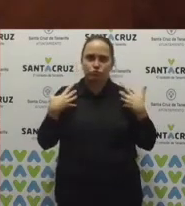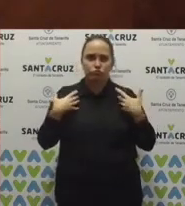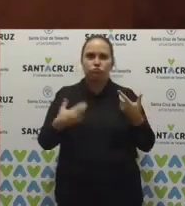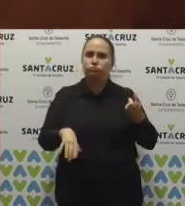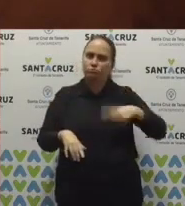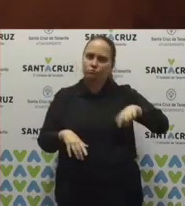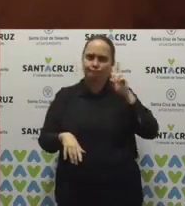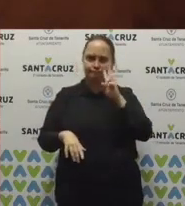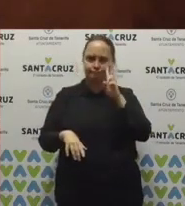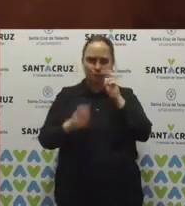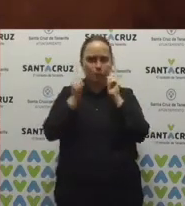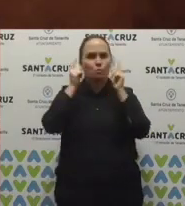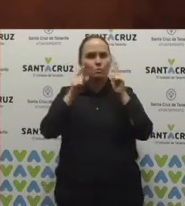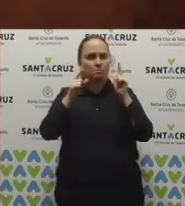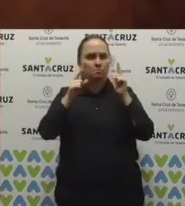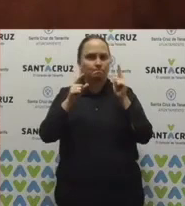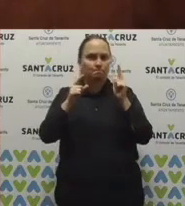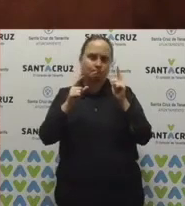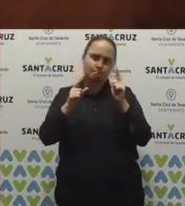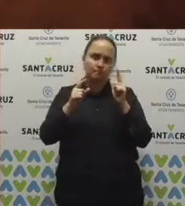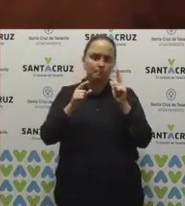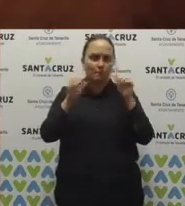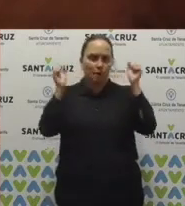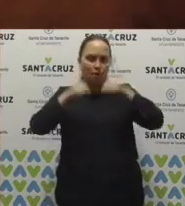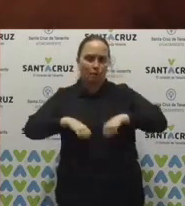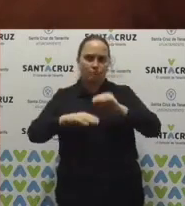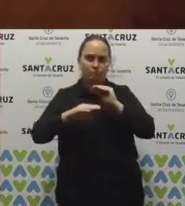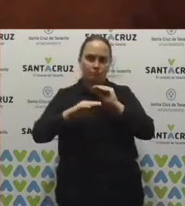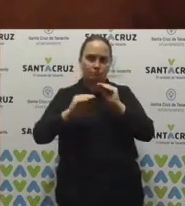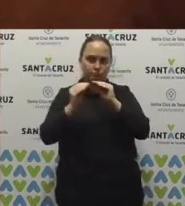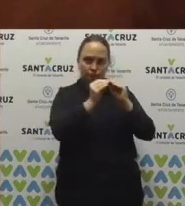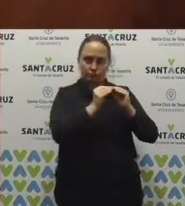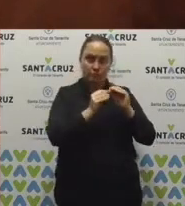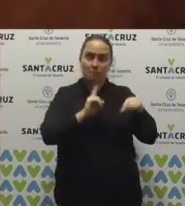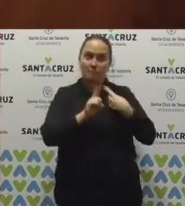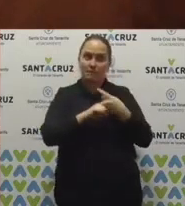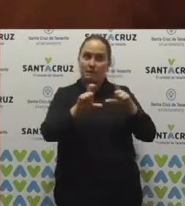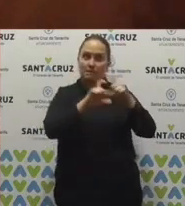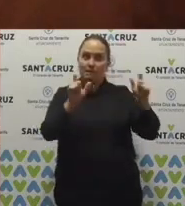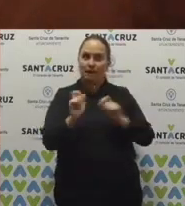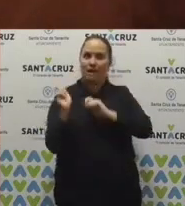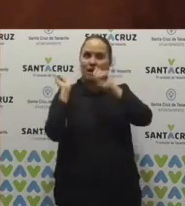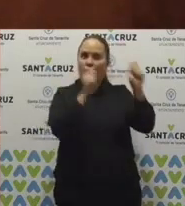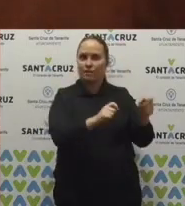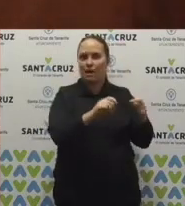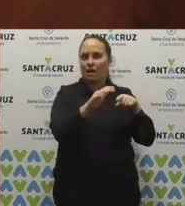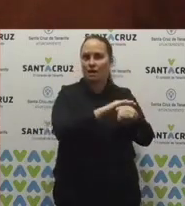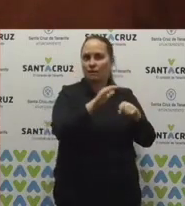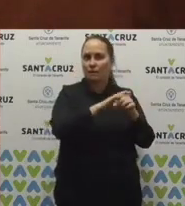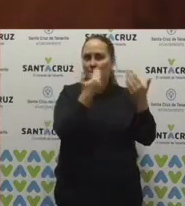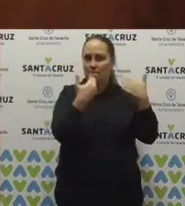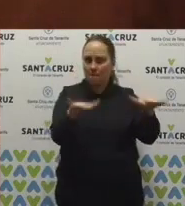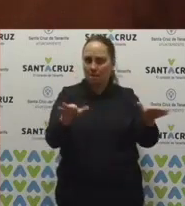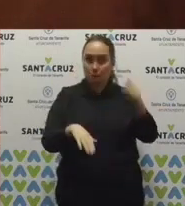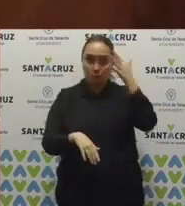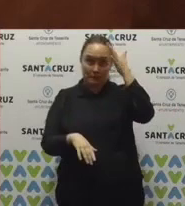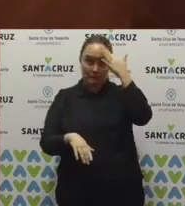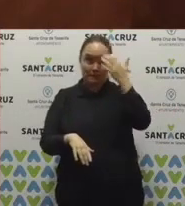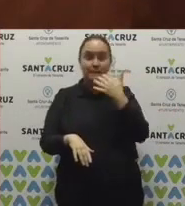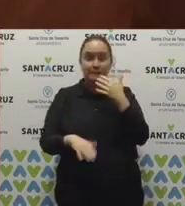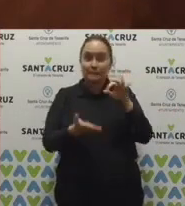gestión por parte de la empresa adjudicataria del servicio pero claro si cada vez que un servicio funciona mal